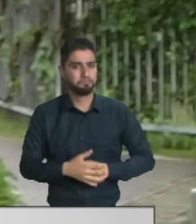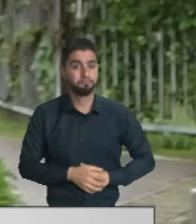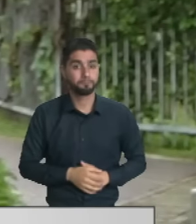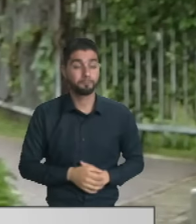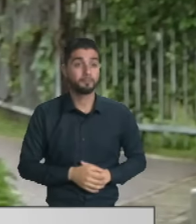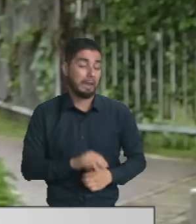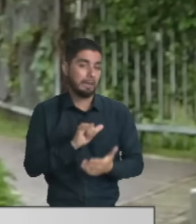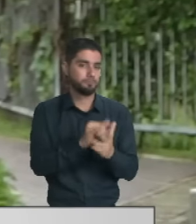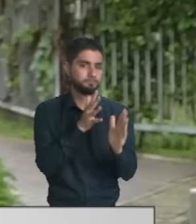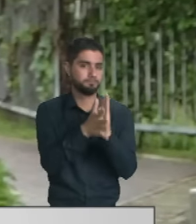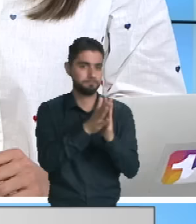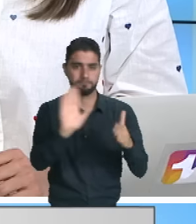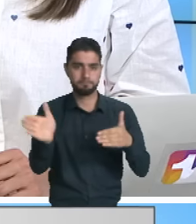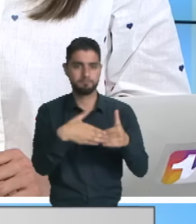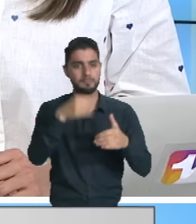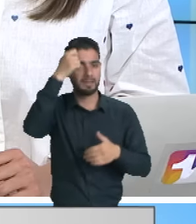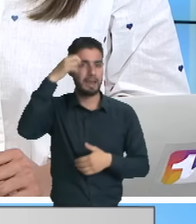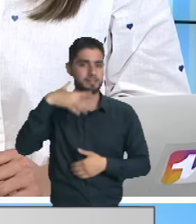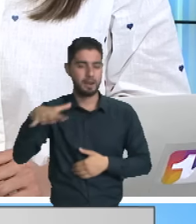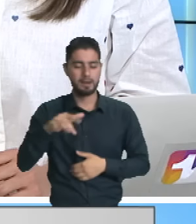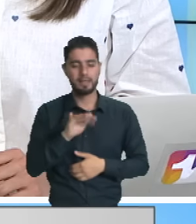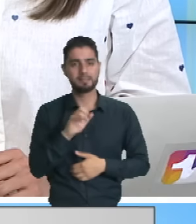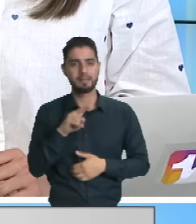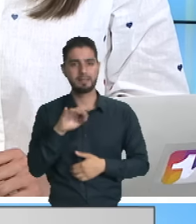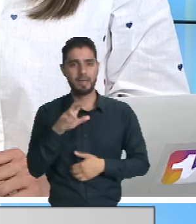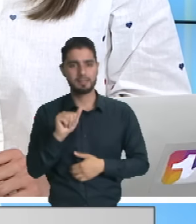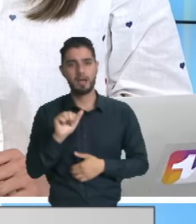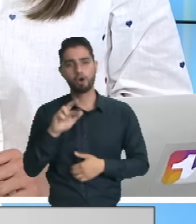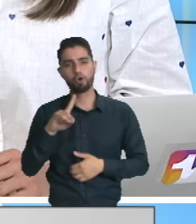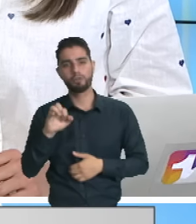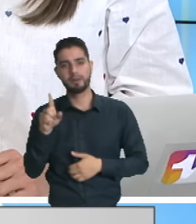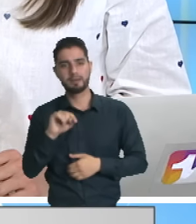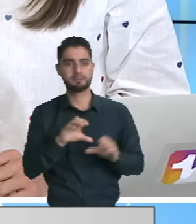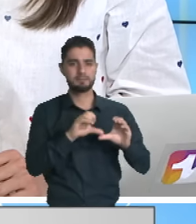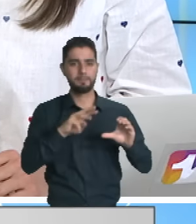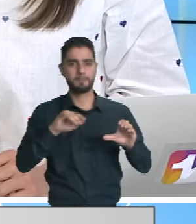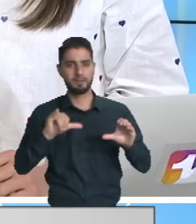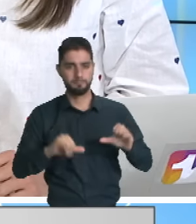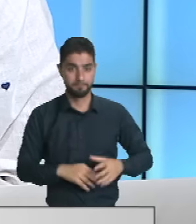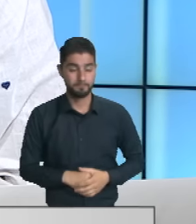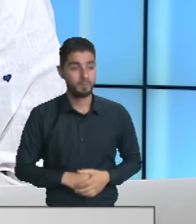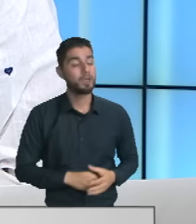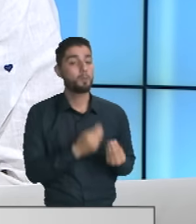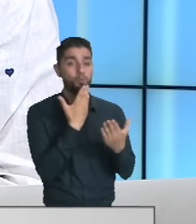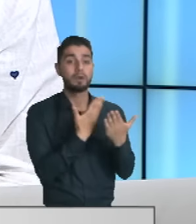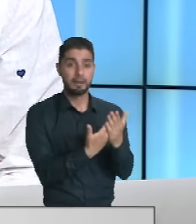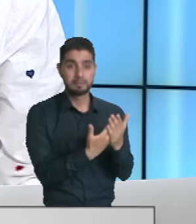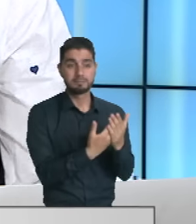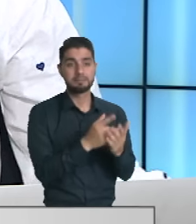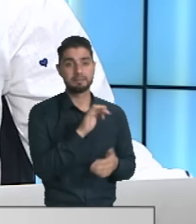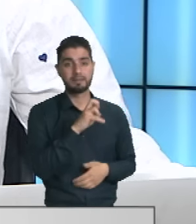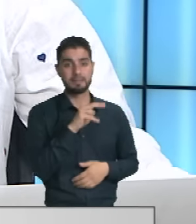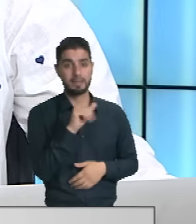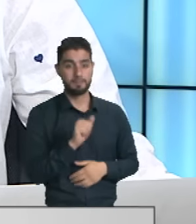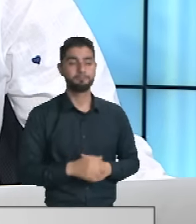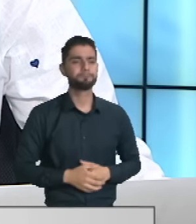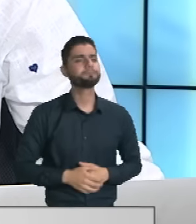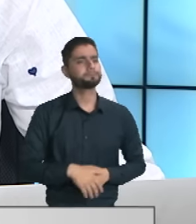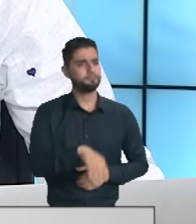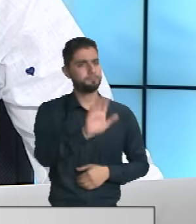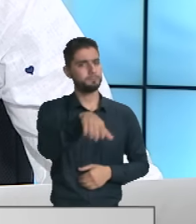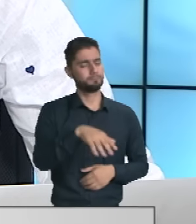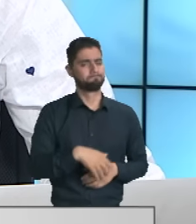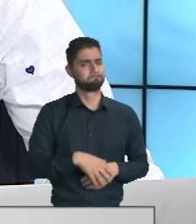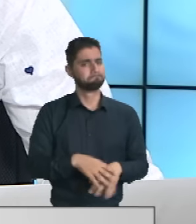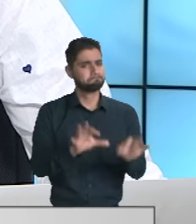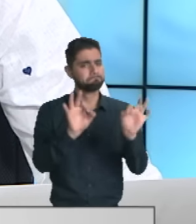esta información me despido desde Cartagena. Tatiana Rodríguez para Noticentro 1 CM. Tatiana, muchas gracias. La quiebra total y la